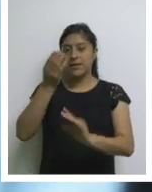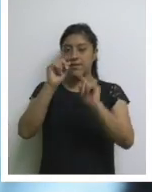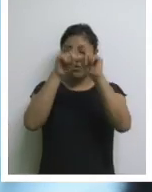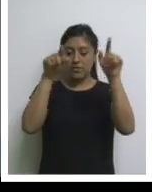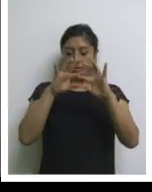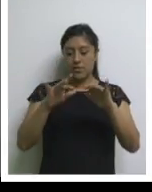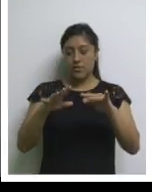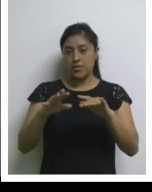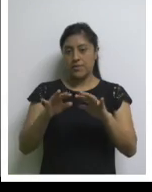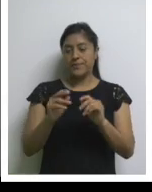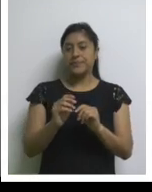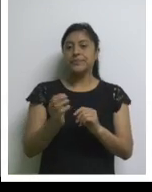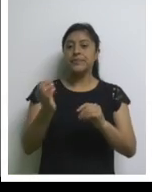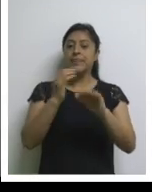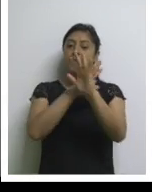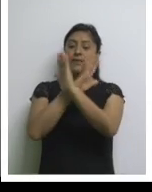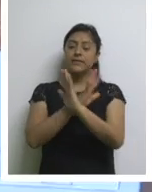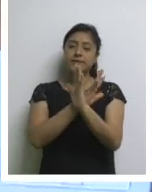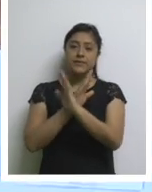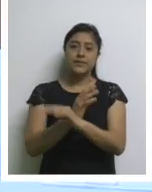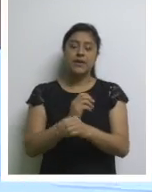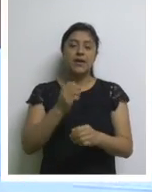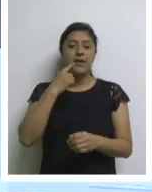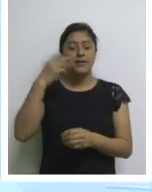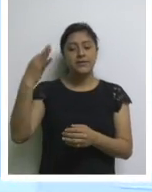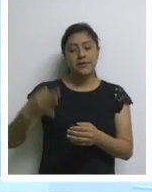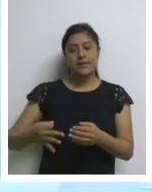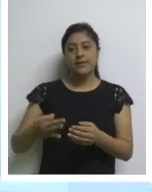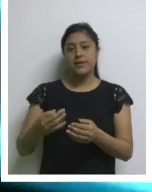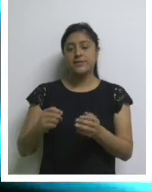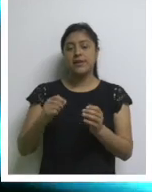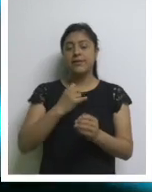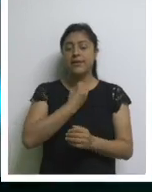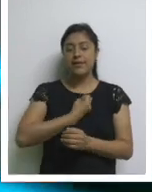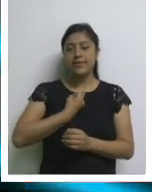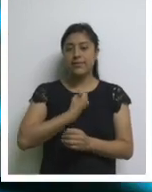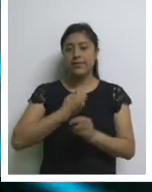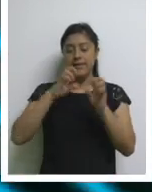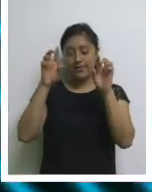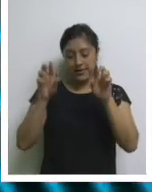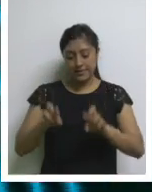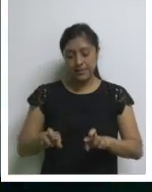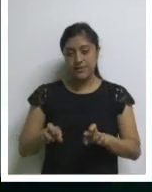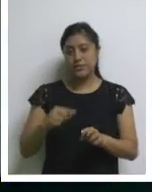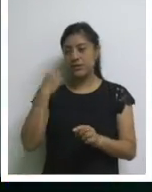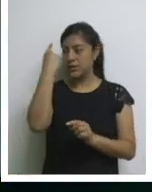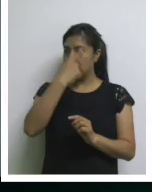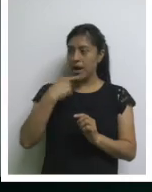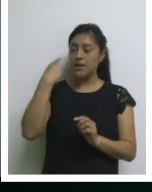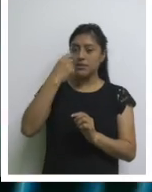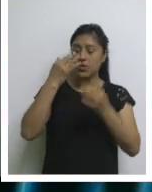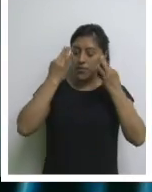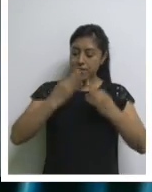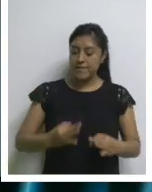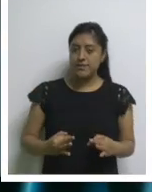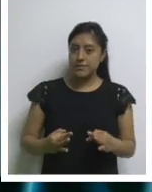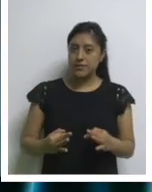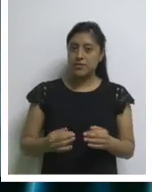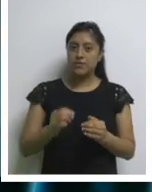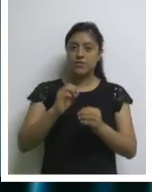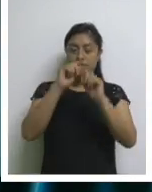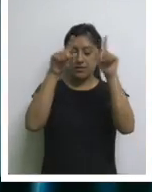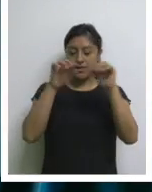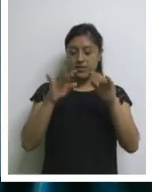seguridad biométrica que tienen como finalidad dar certeza de la identidad de las personas por medio de sus rasgos físicos. Los